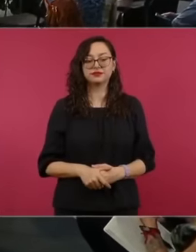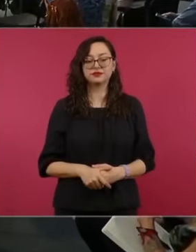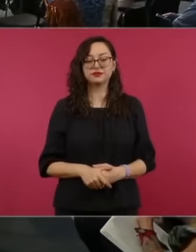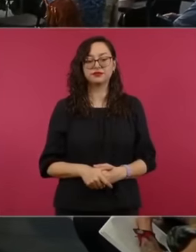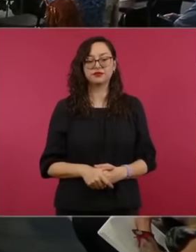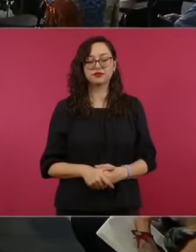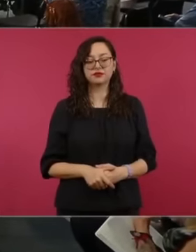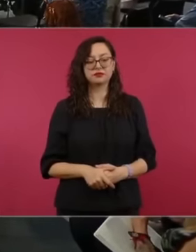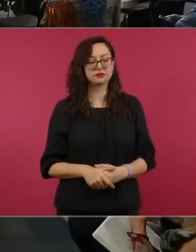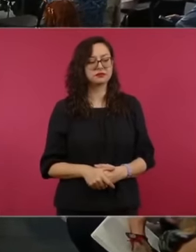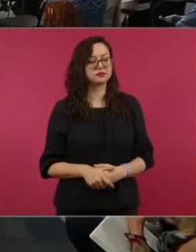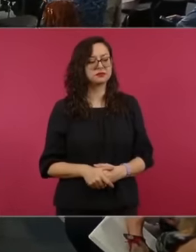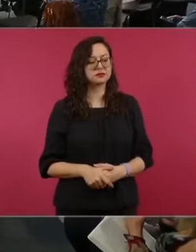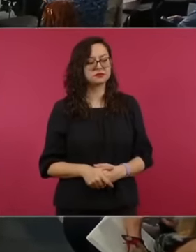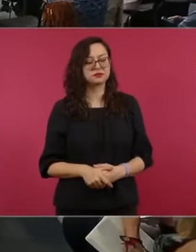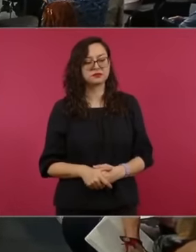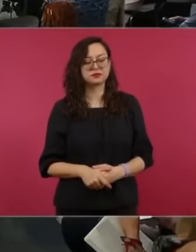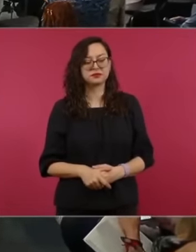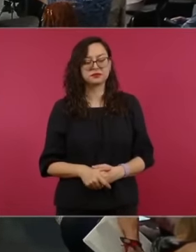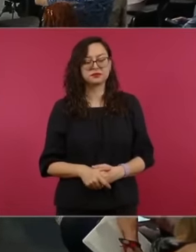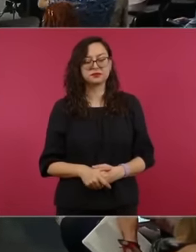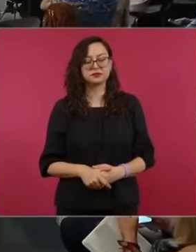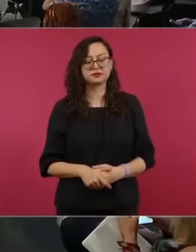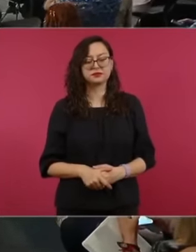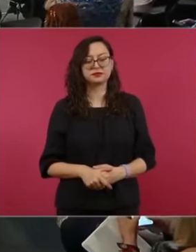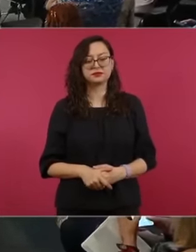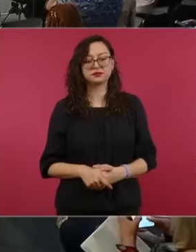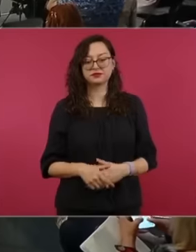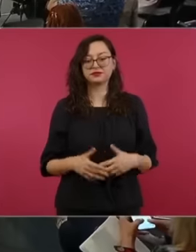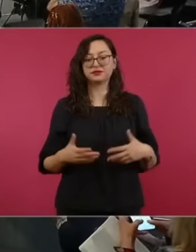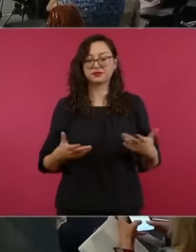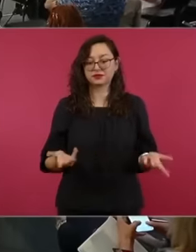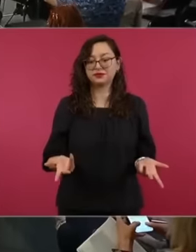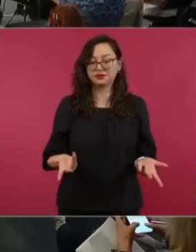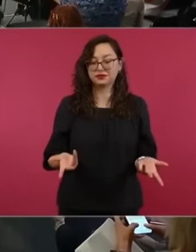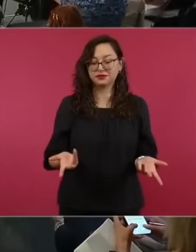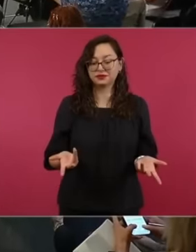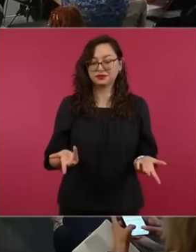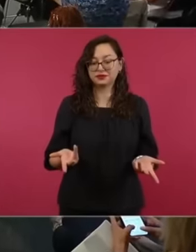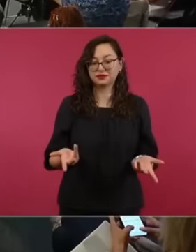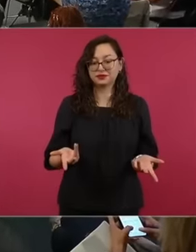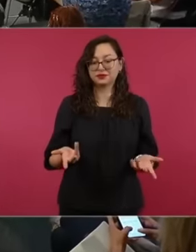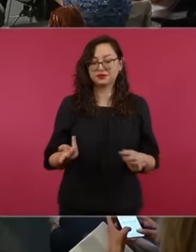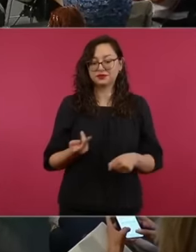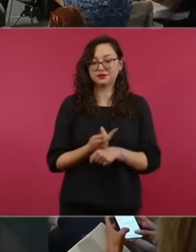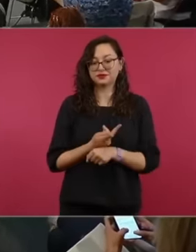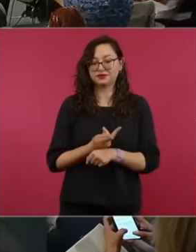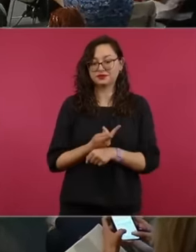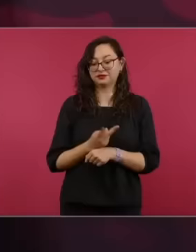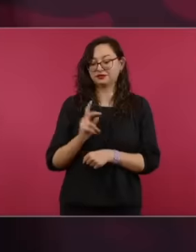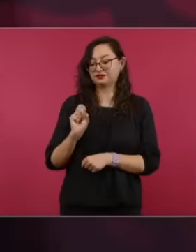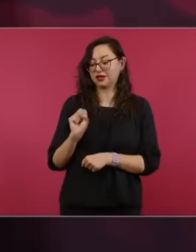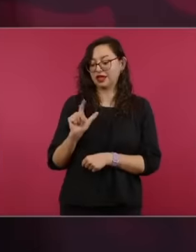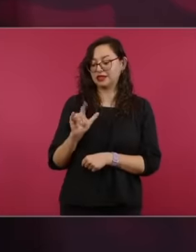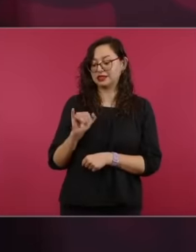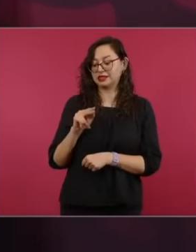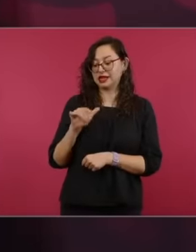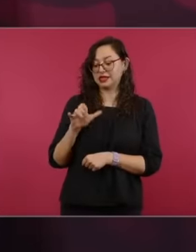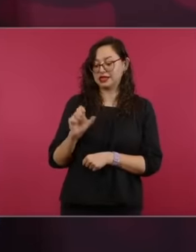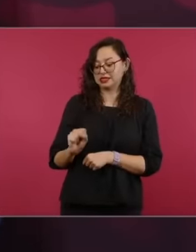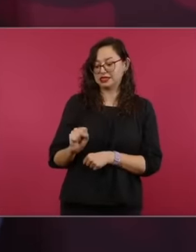Ya ven cómo aparecieron cosas después de quienes eran salinistas y se